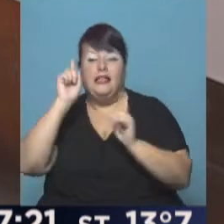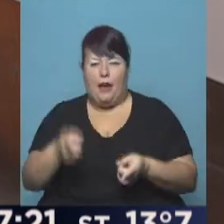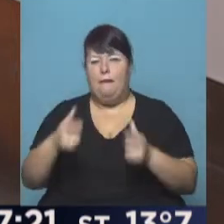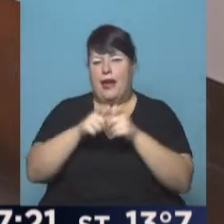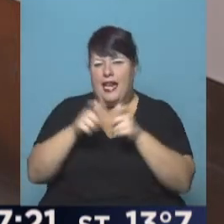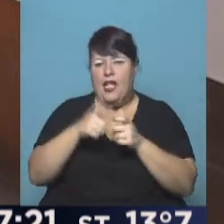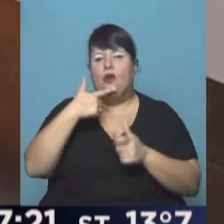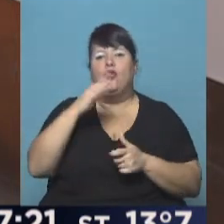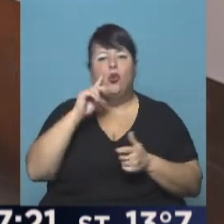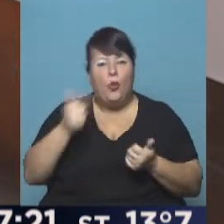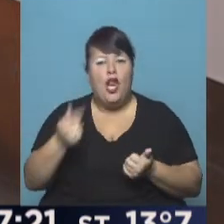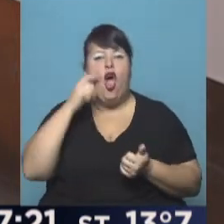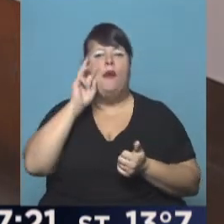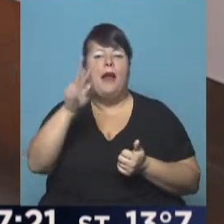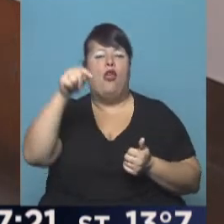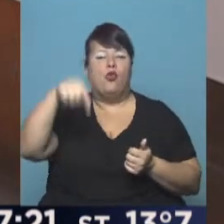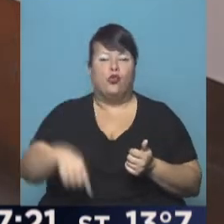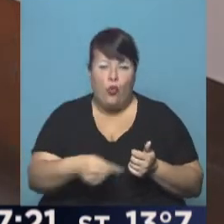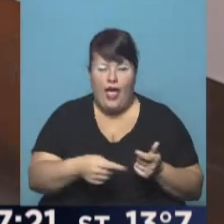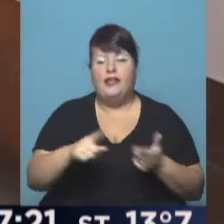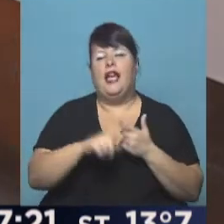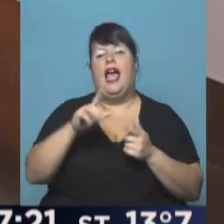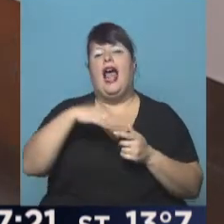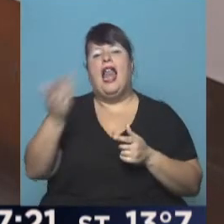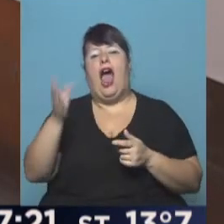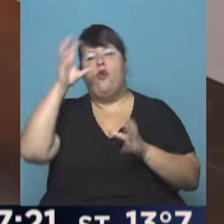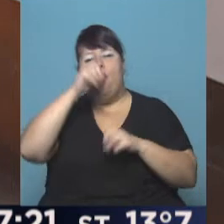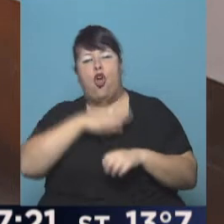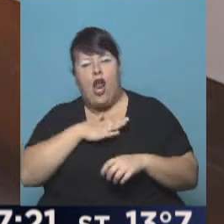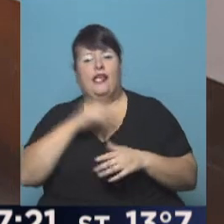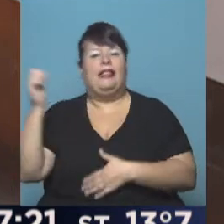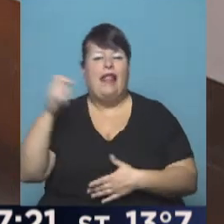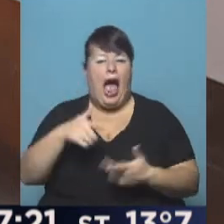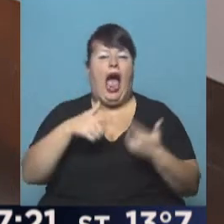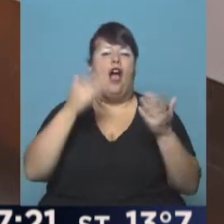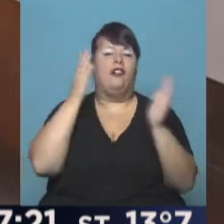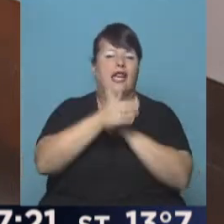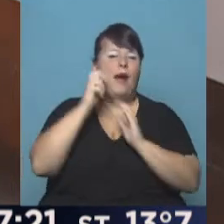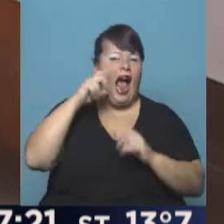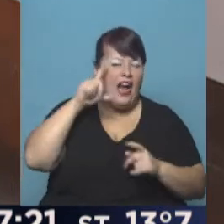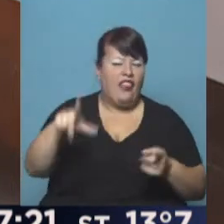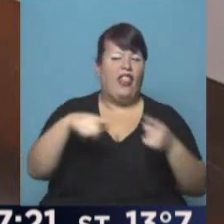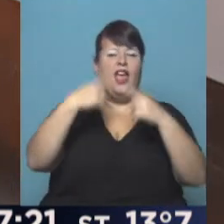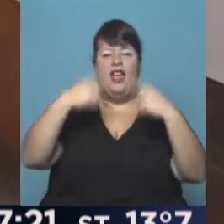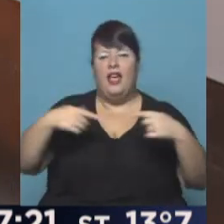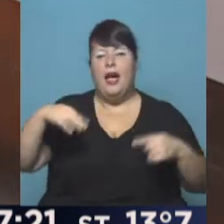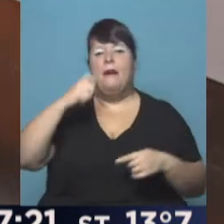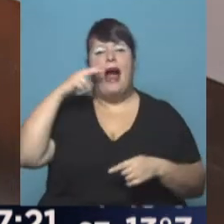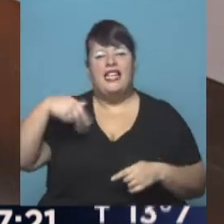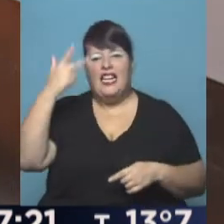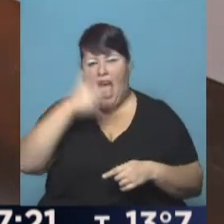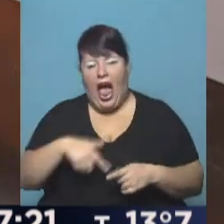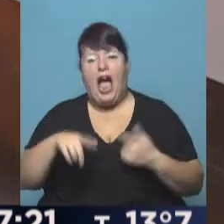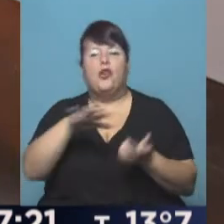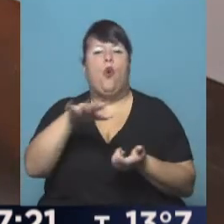películas de Subiela como Hombre mirando al sudeste, como El lado oscuro del corazón, Tango Sur, El exilio de Gardel, de Pino Solanas, Martín H.,